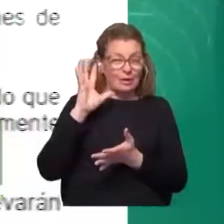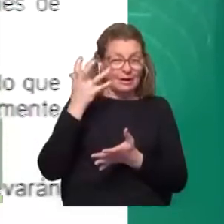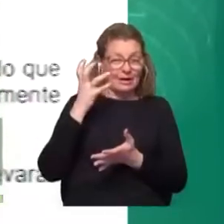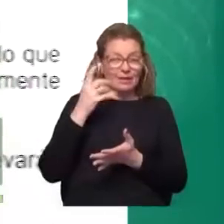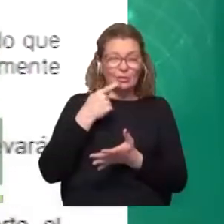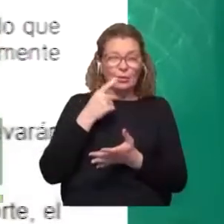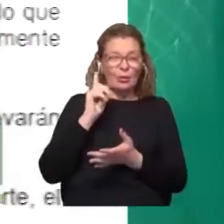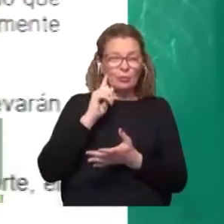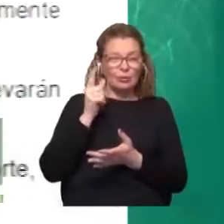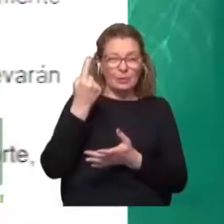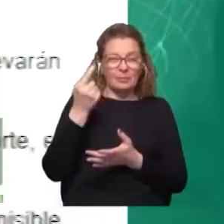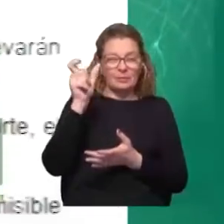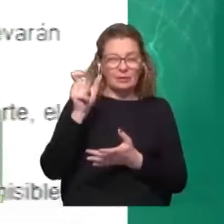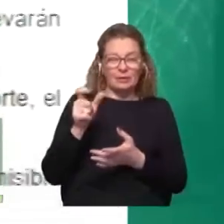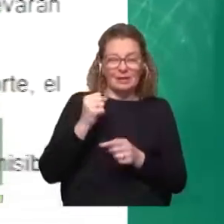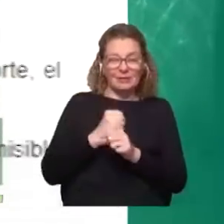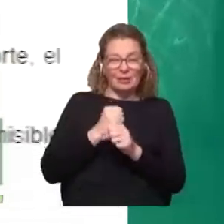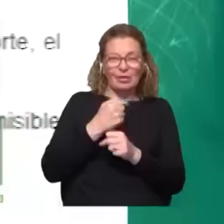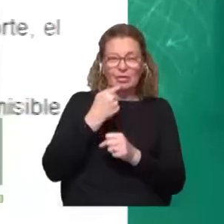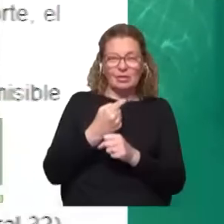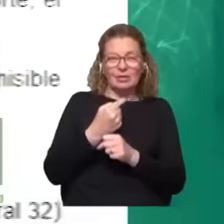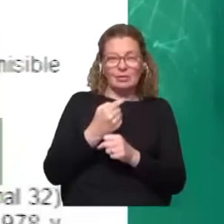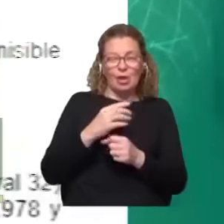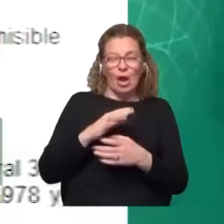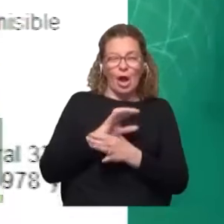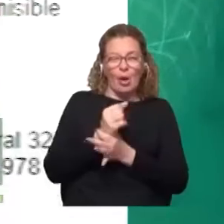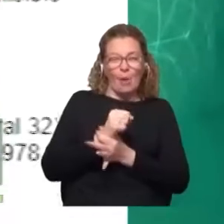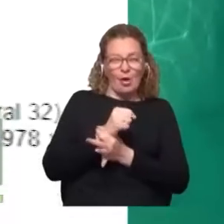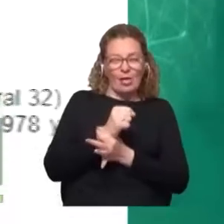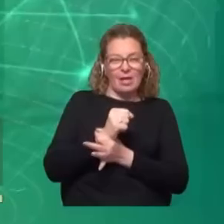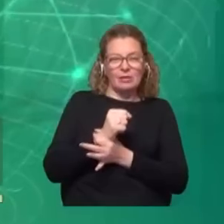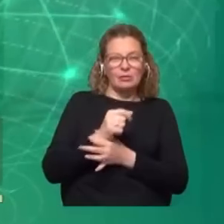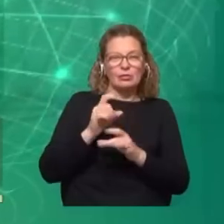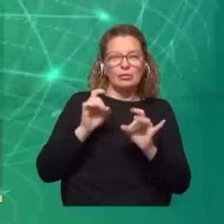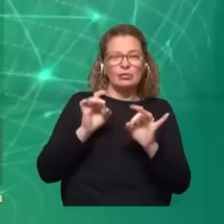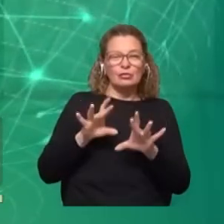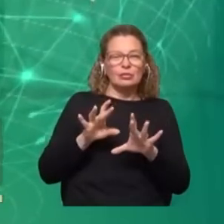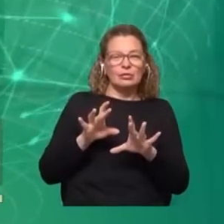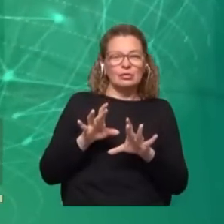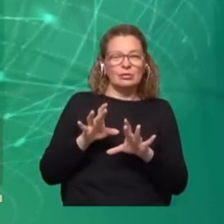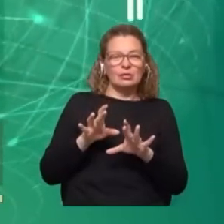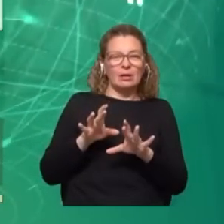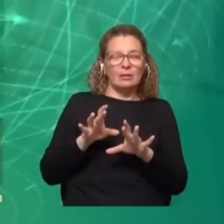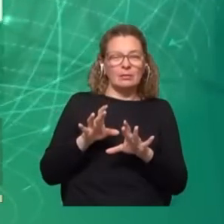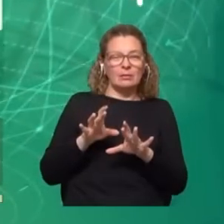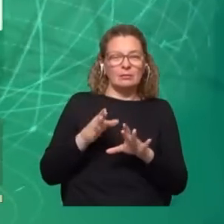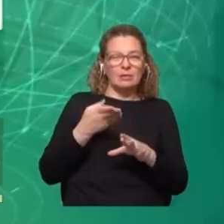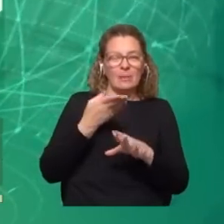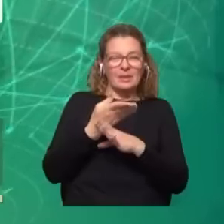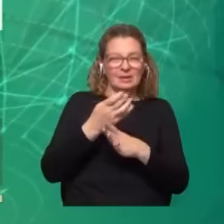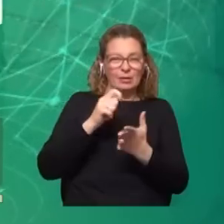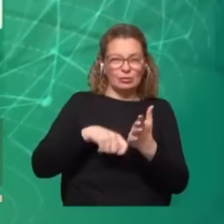se escucha un militante advirtiendo a un trabajador diciéndole que está acomodado solamente con el tema de pedir